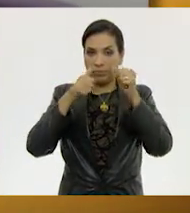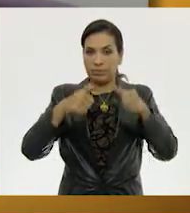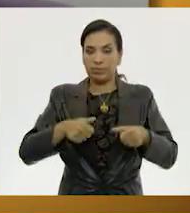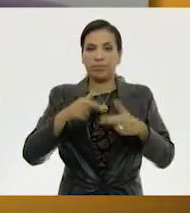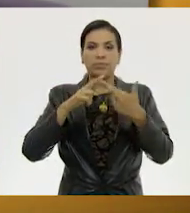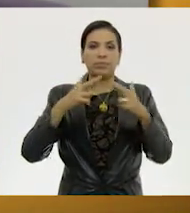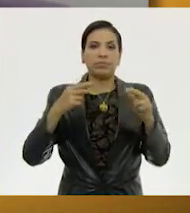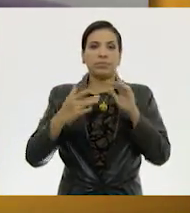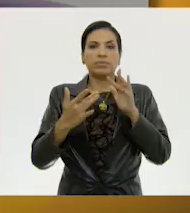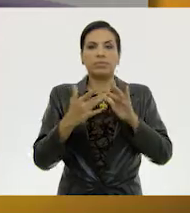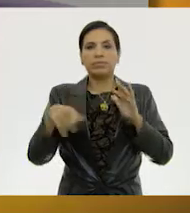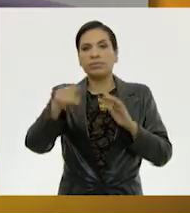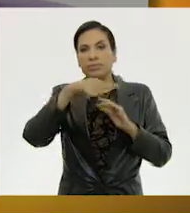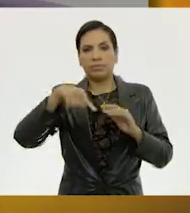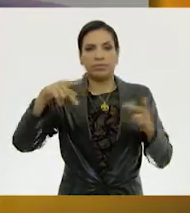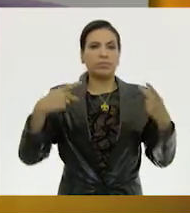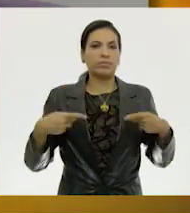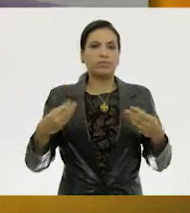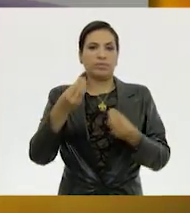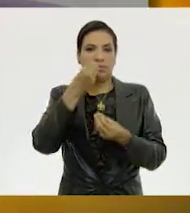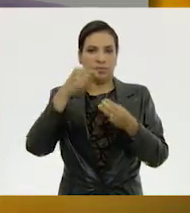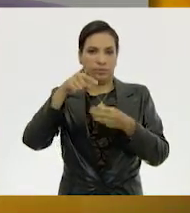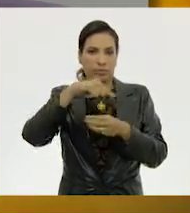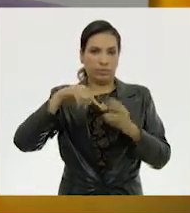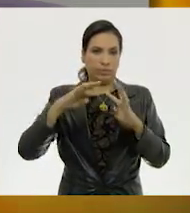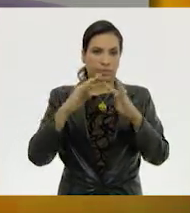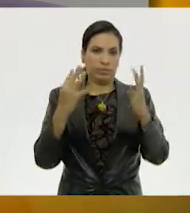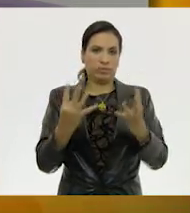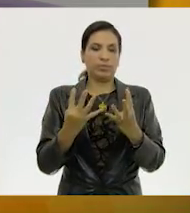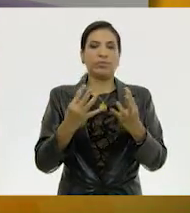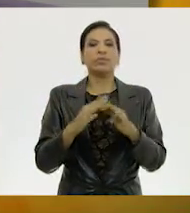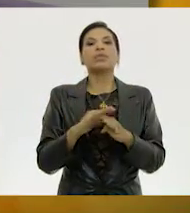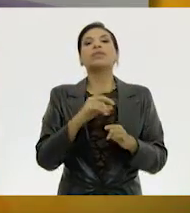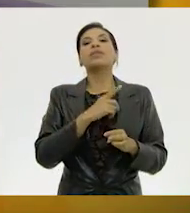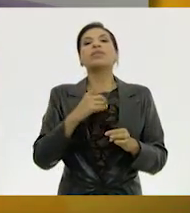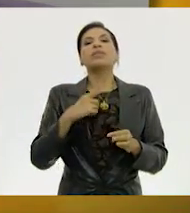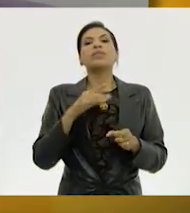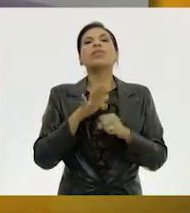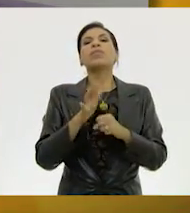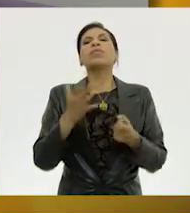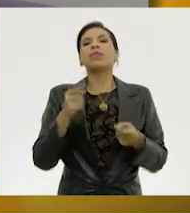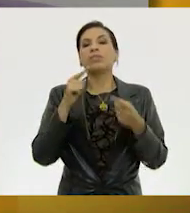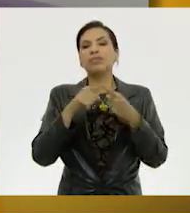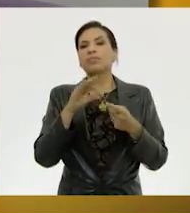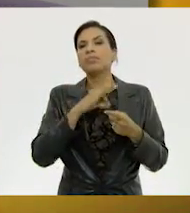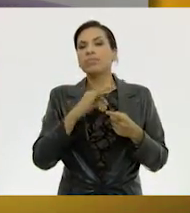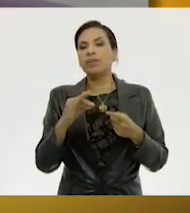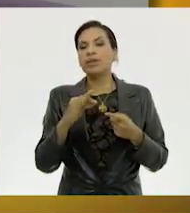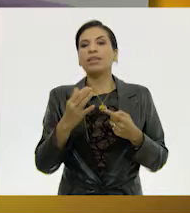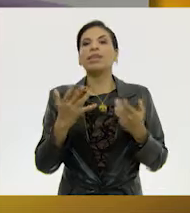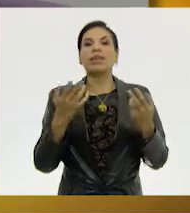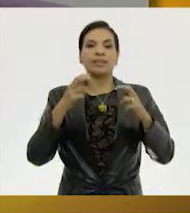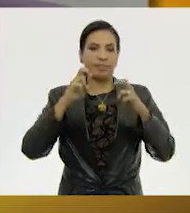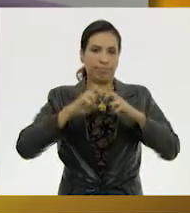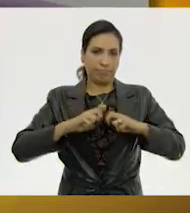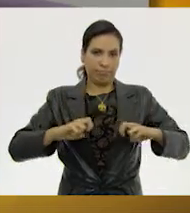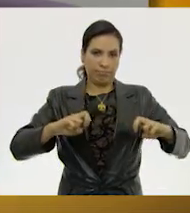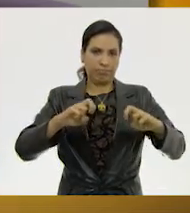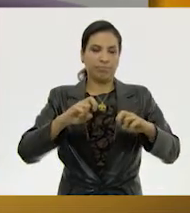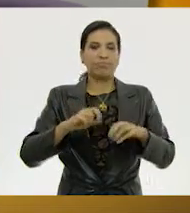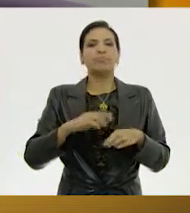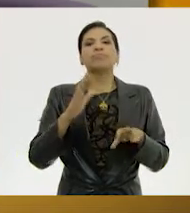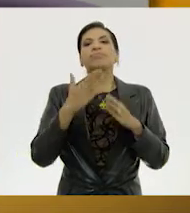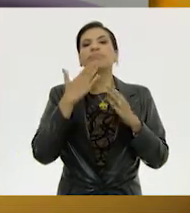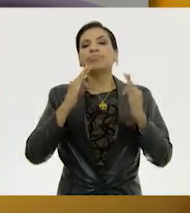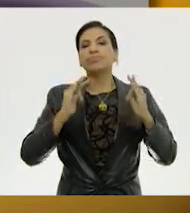relación que establecen con los demás durante la alimentación, debiendo ser capaces de estar sentados más o